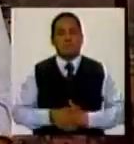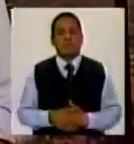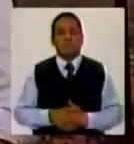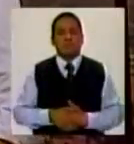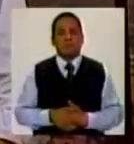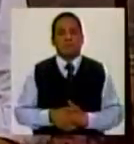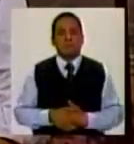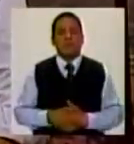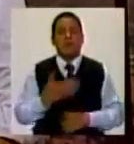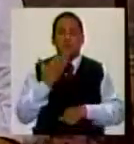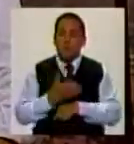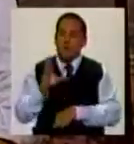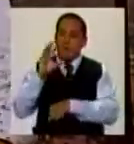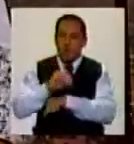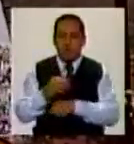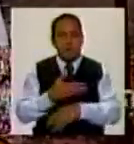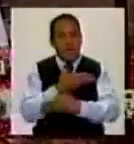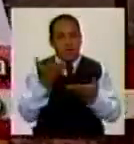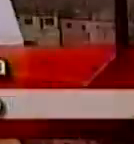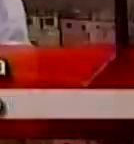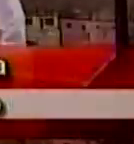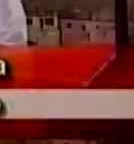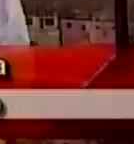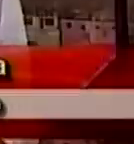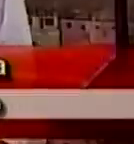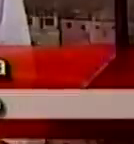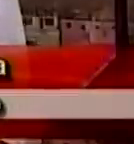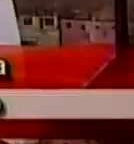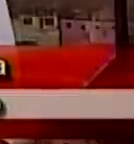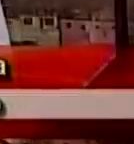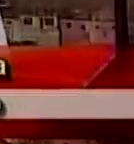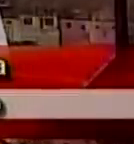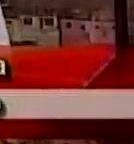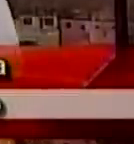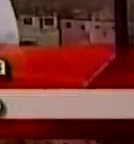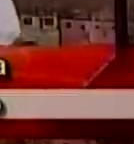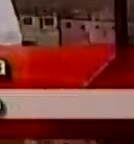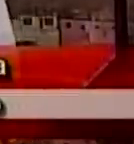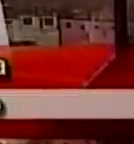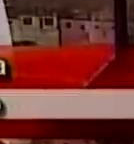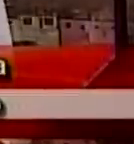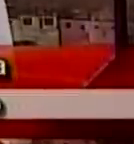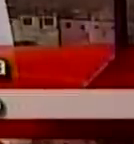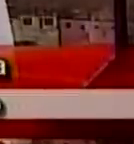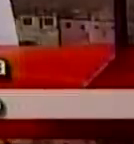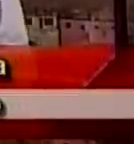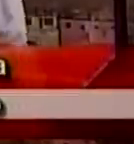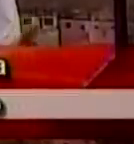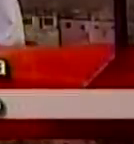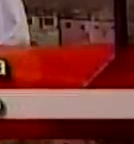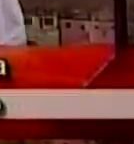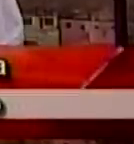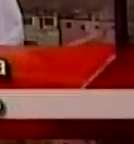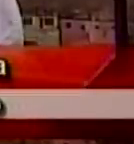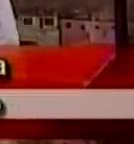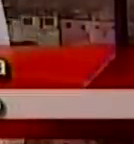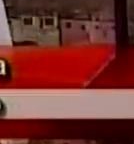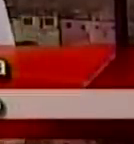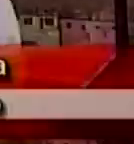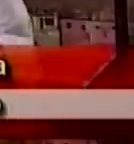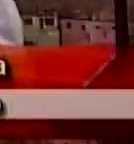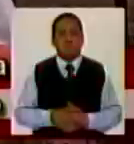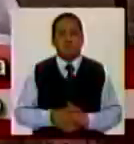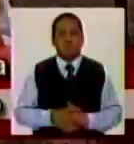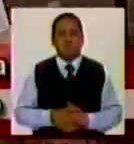Buenas noches. Buenas noches a todos. Siempre es un placer debatir con Solidaridad Nacional. En la campaña del 2011 debatí con Elmer Cuba de Macroconsul